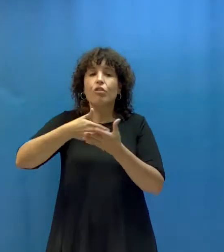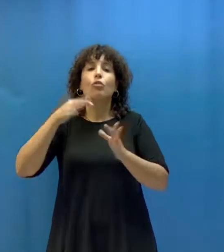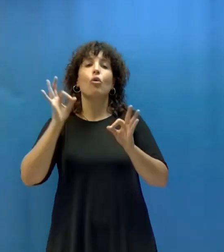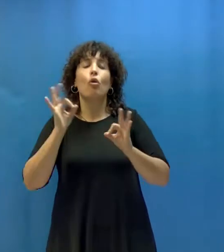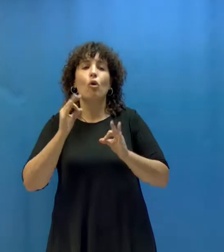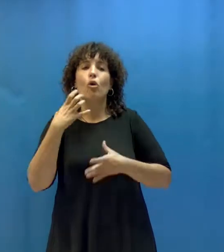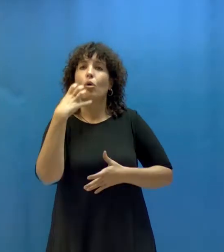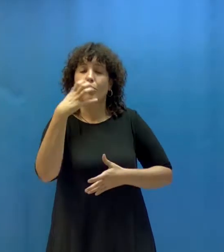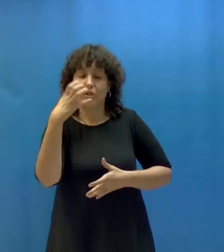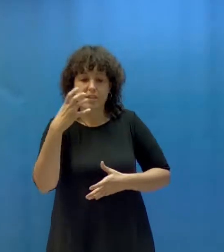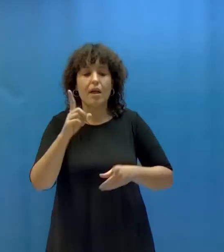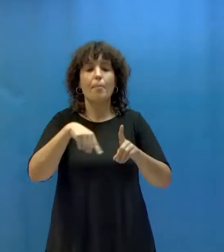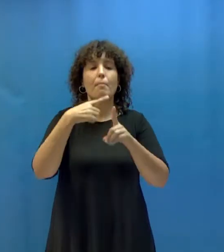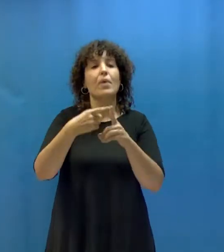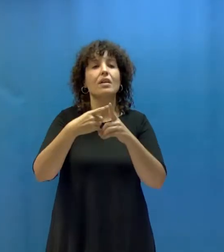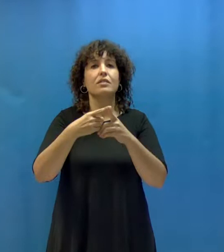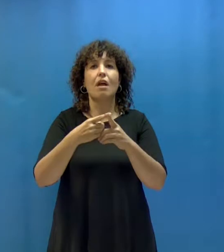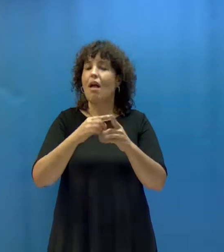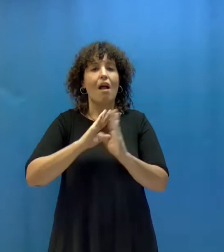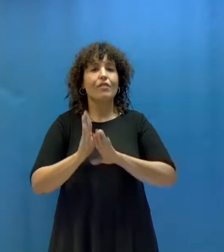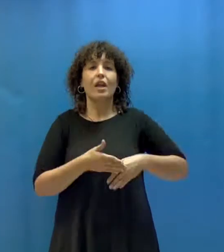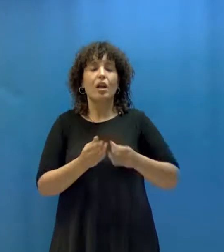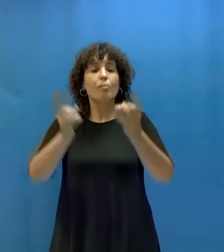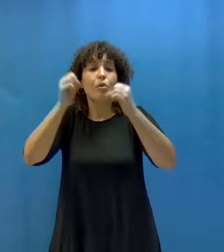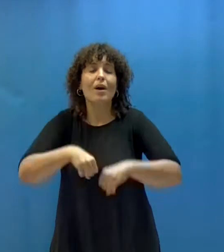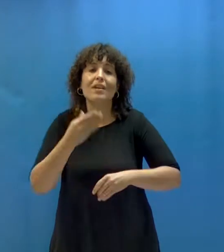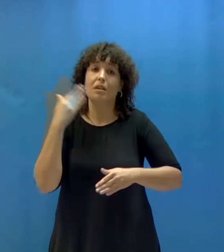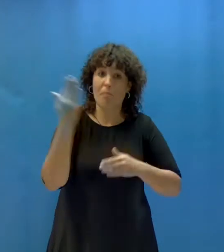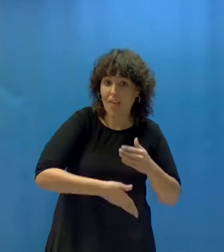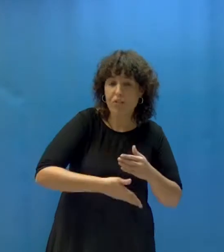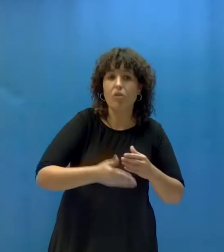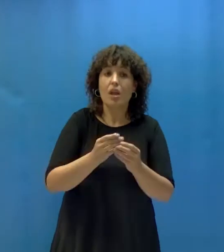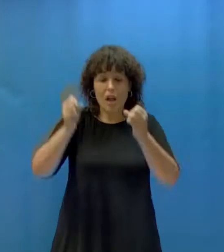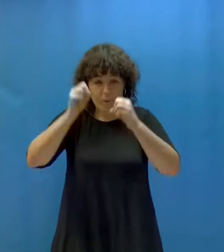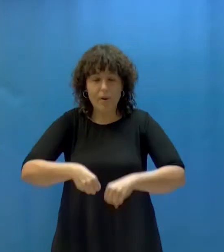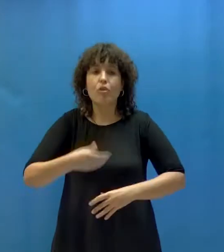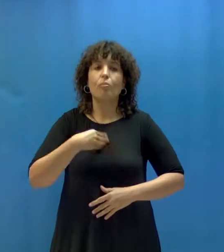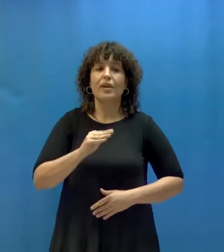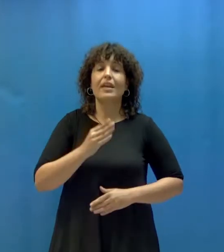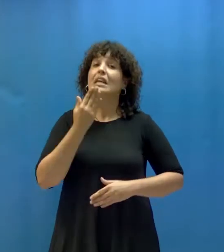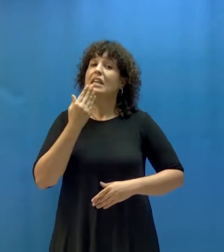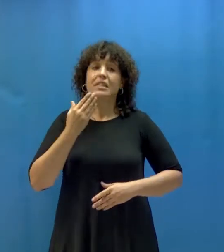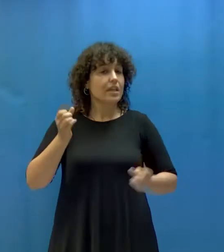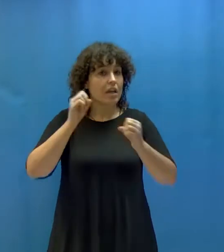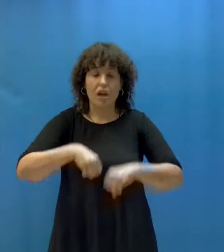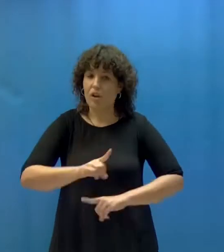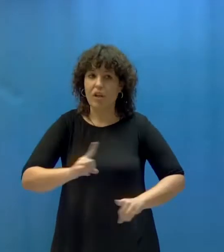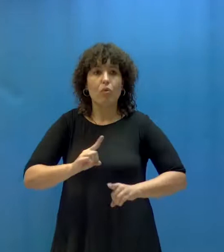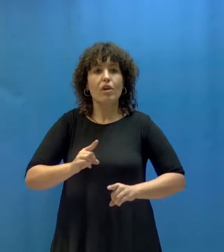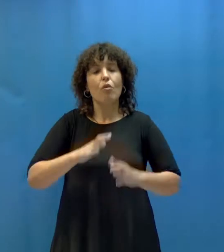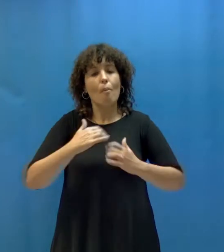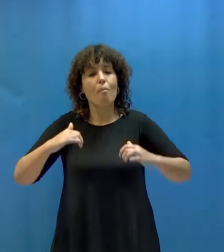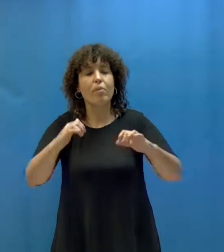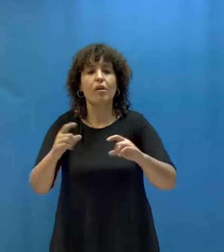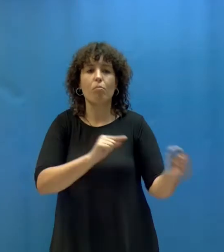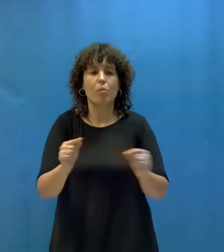entenderá definitivamente aprobadas si durante este periodo no se presentara ninguna reclamación y, caso contrario, se sometería otra vez a la consideración del Pleno. No